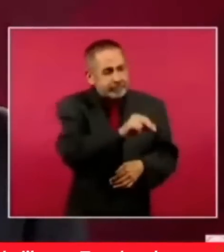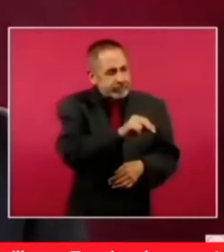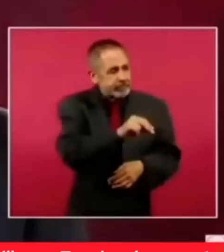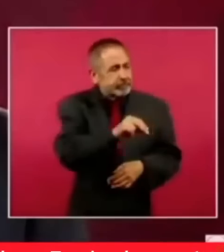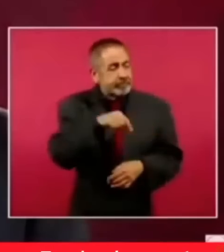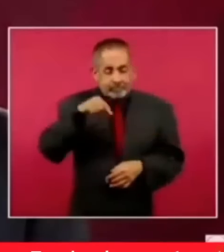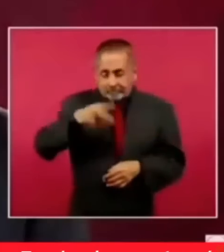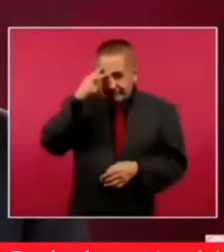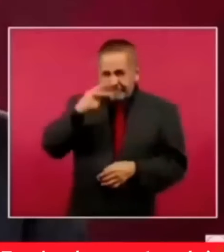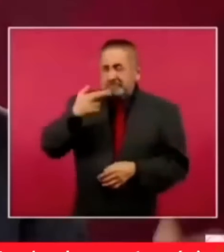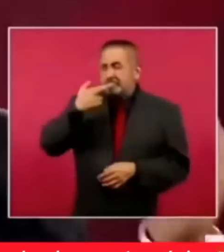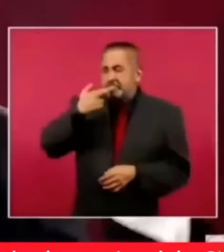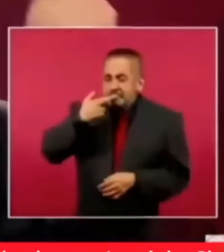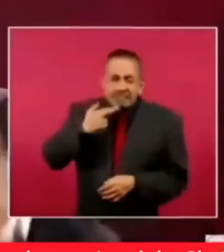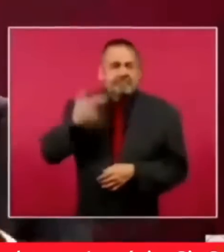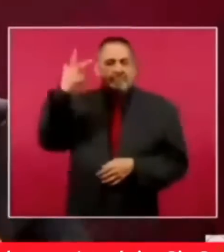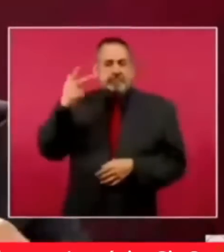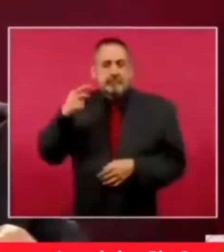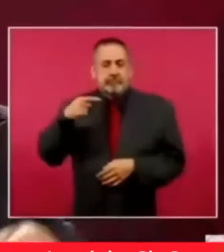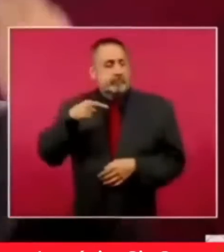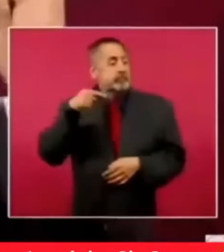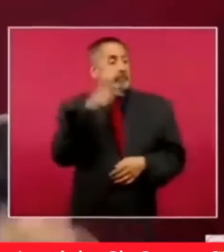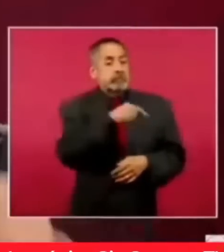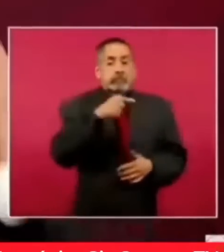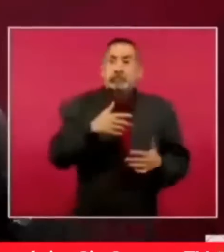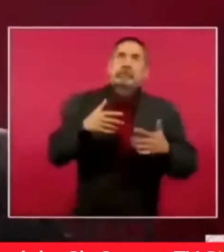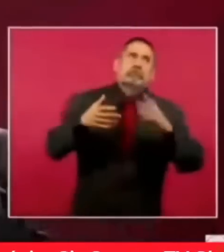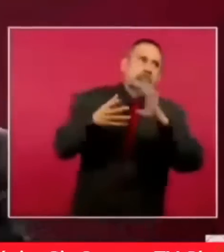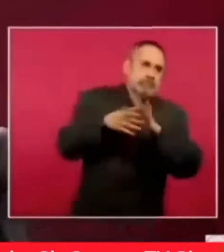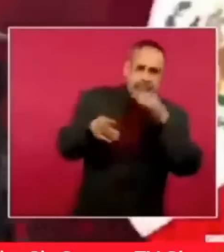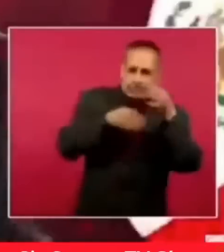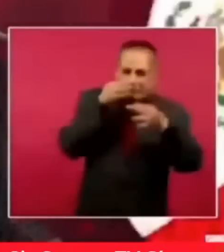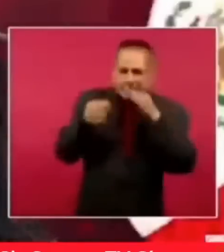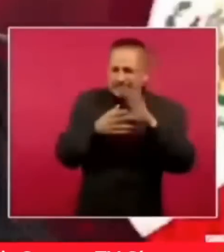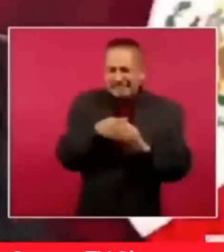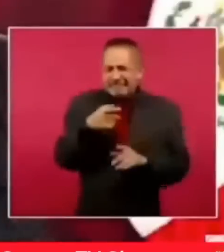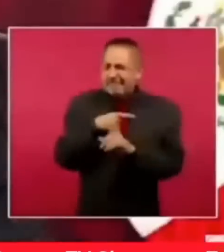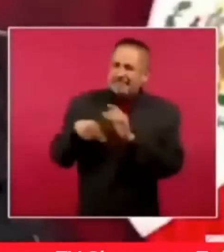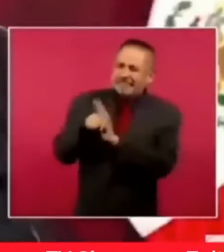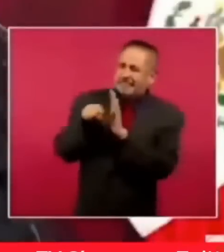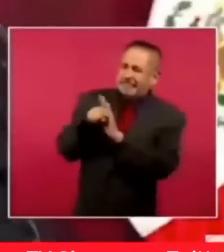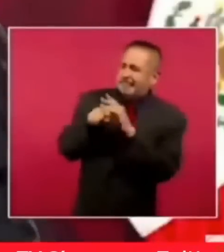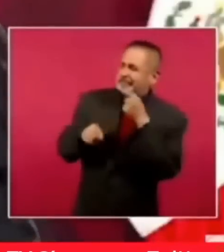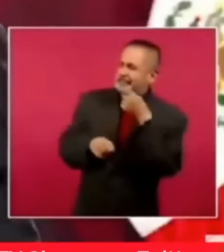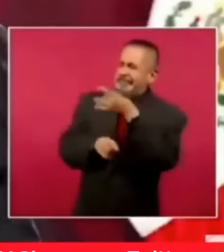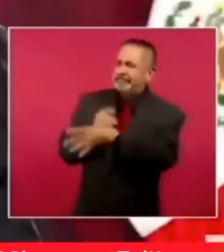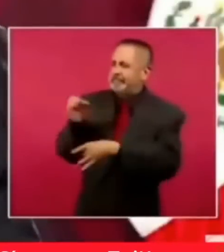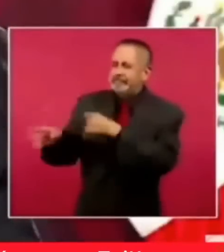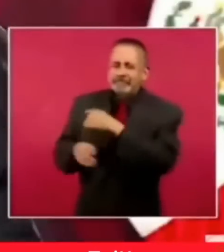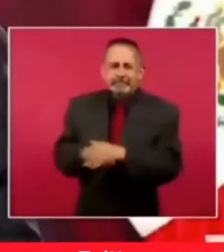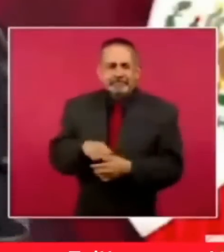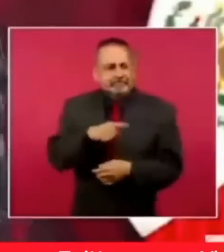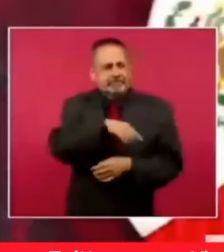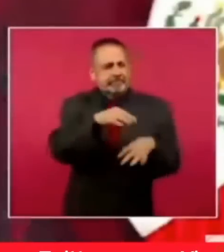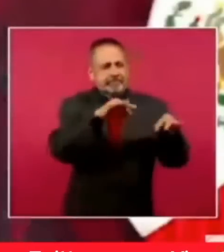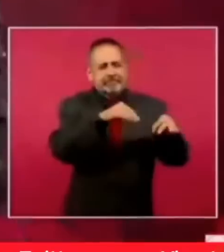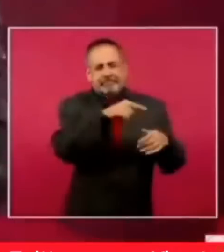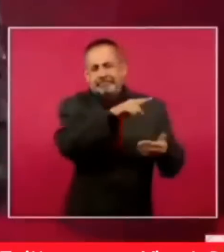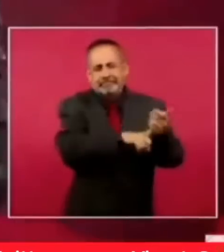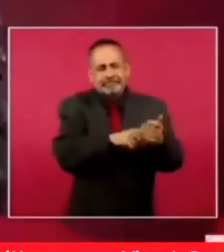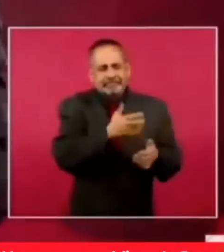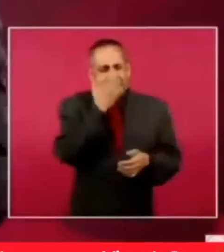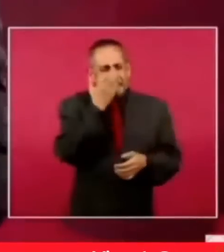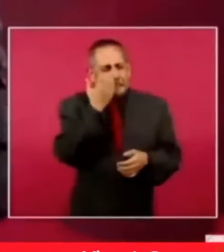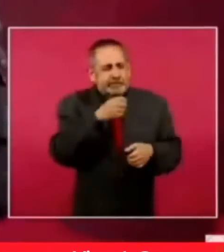mejor. Y entonces inmediatamente, ¿no? El boletín del conservadurismo,